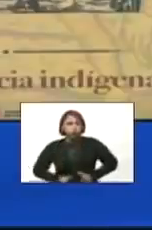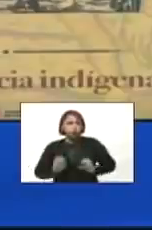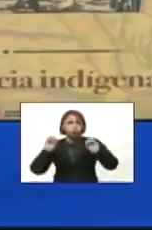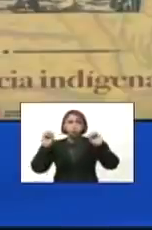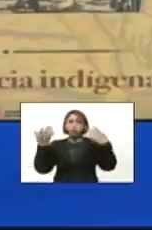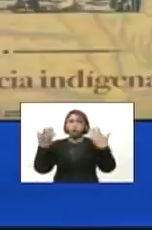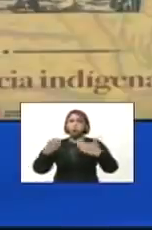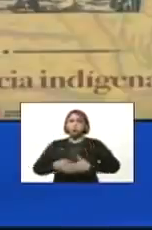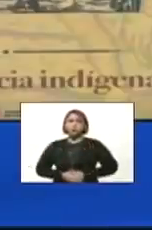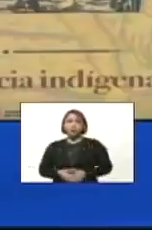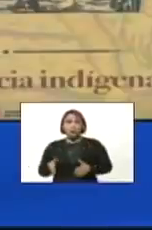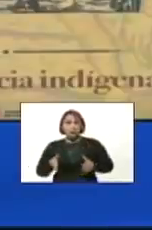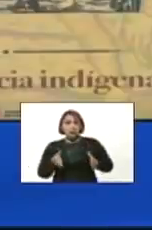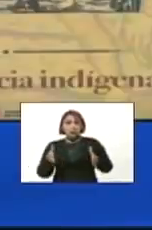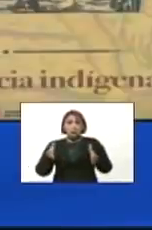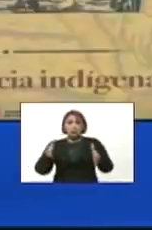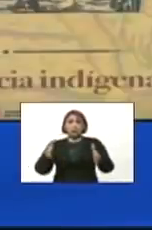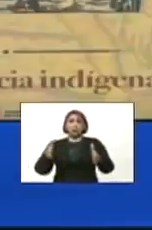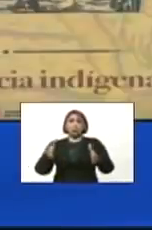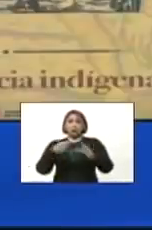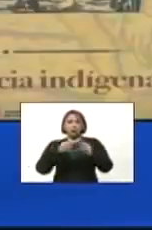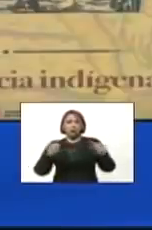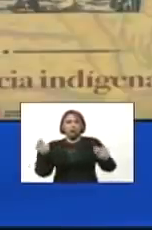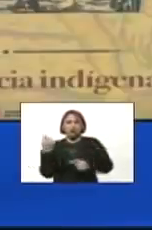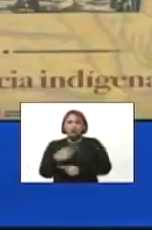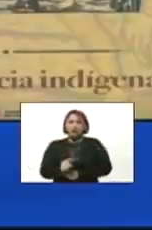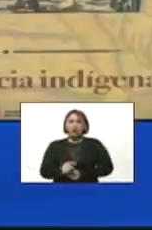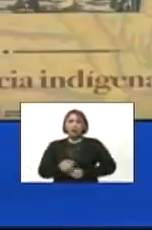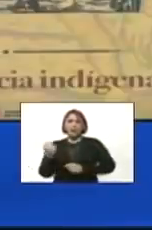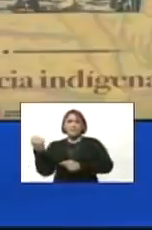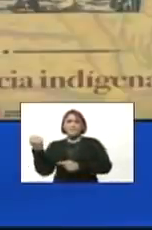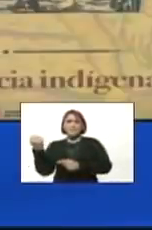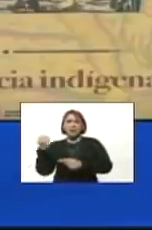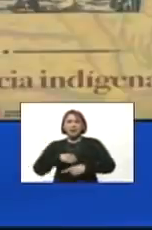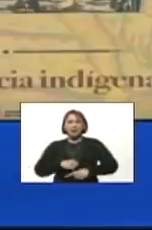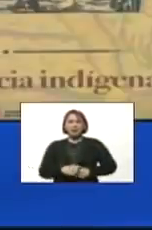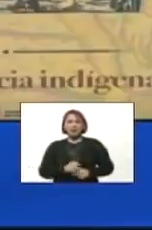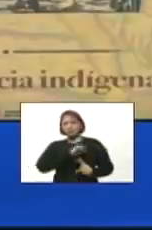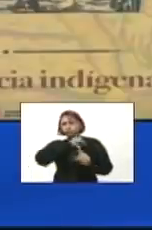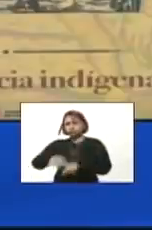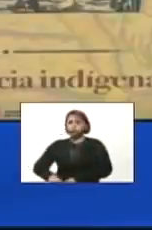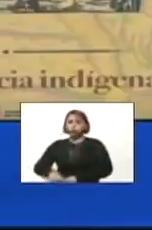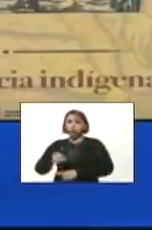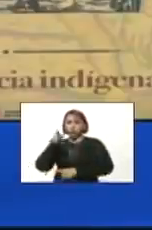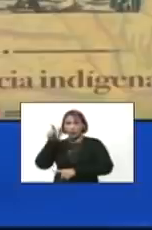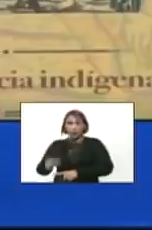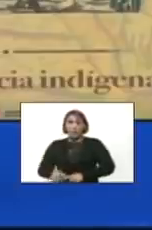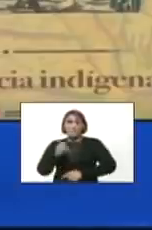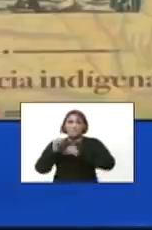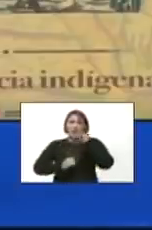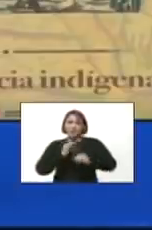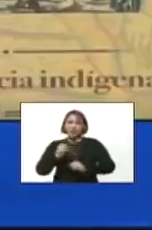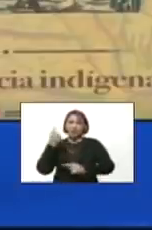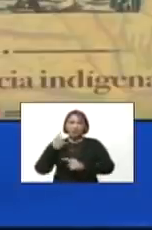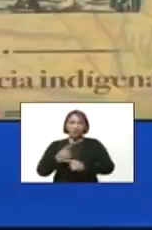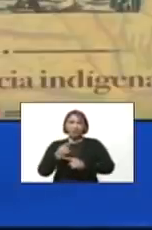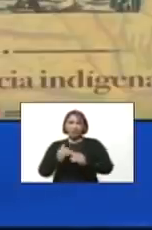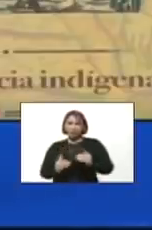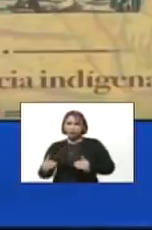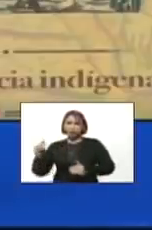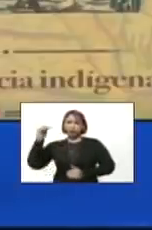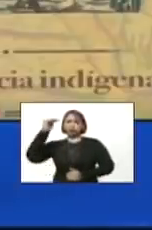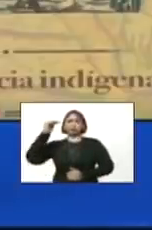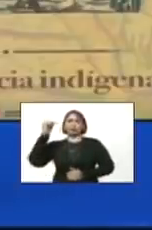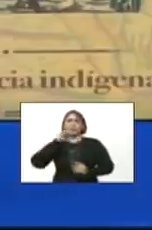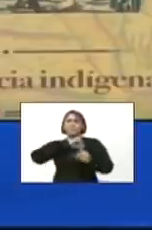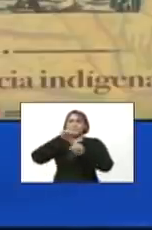misteriosos senderos de la tierra, trae la simiente de la venganza y él será el vencedor. Y